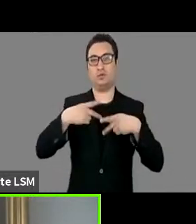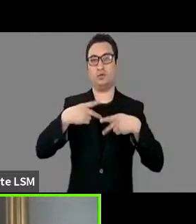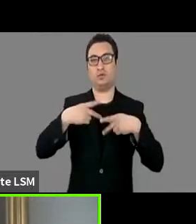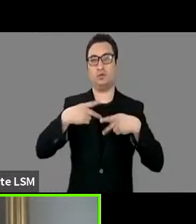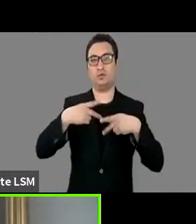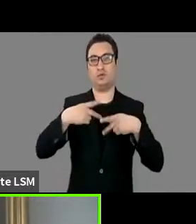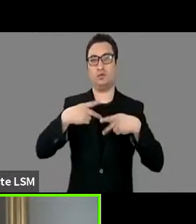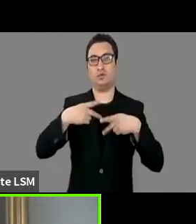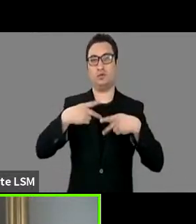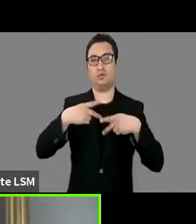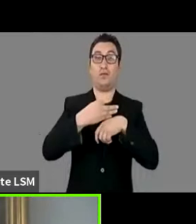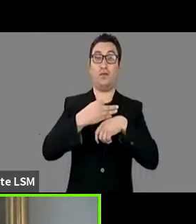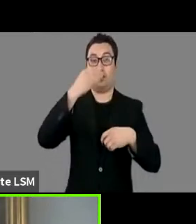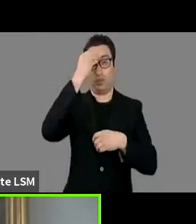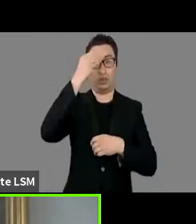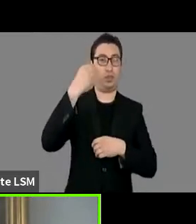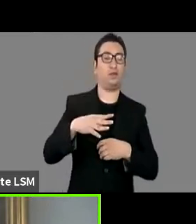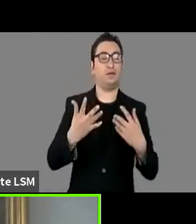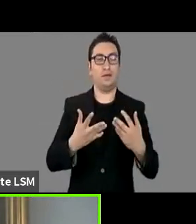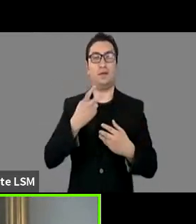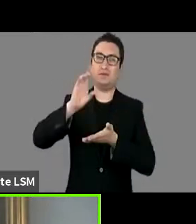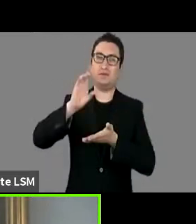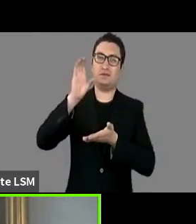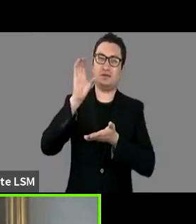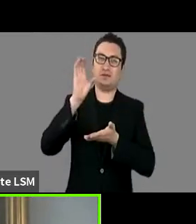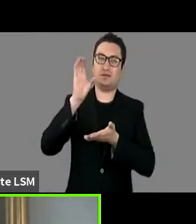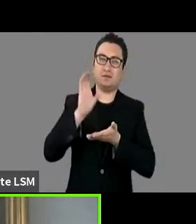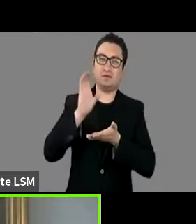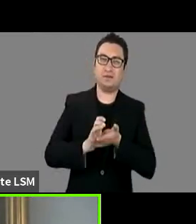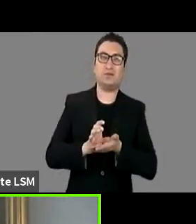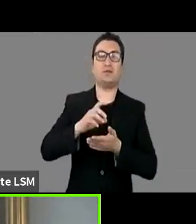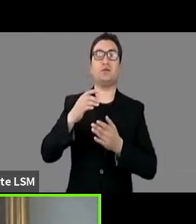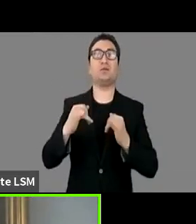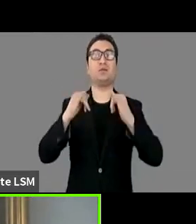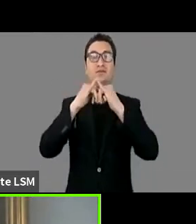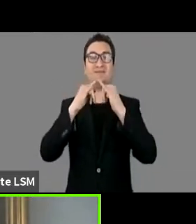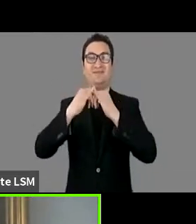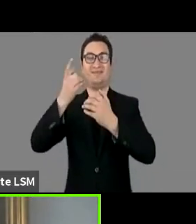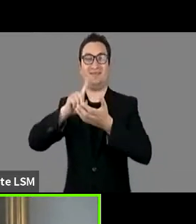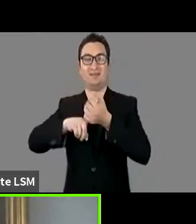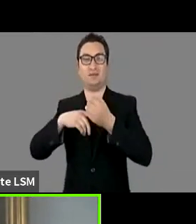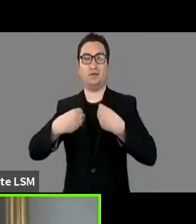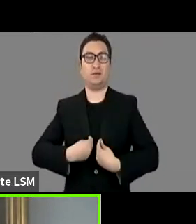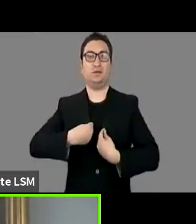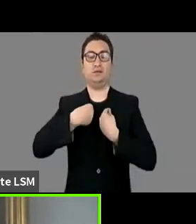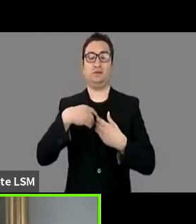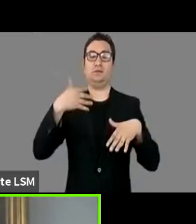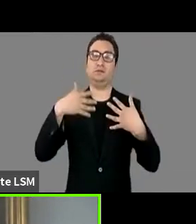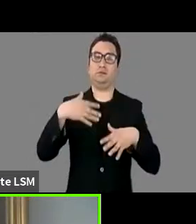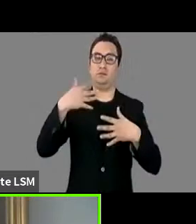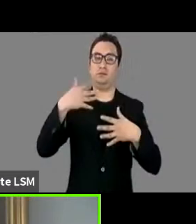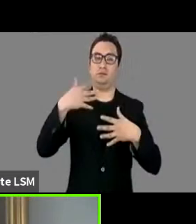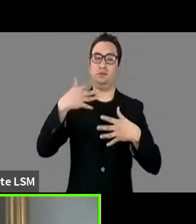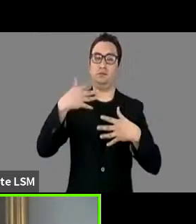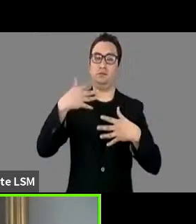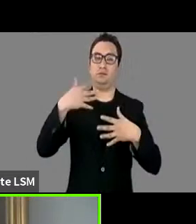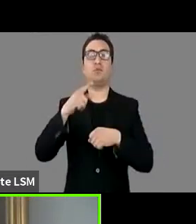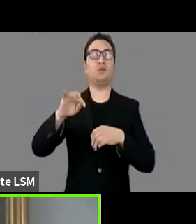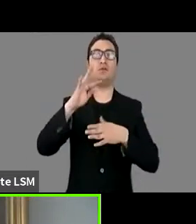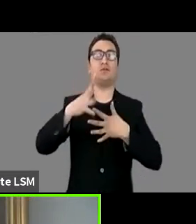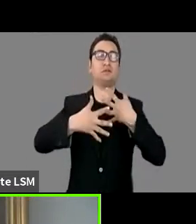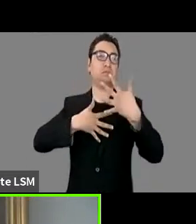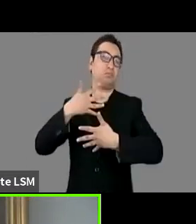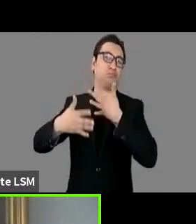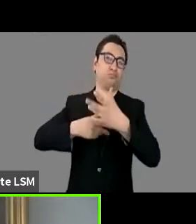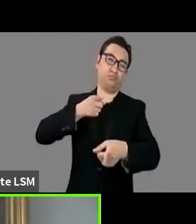viven en instituciones que también corren un mayor riesgo de sufrir violencia a sus derechos. Por ejemplo, por